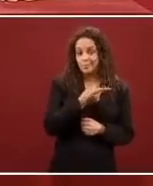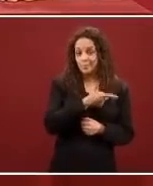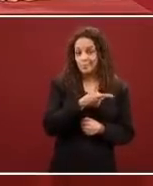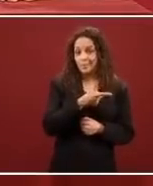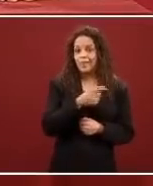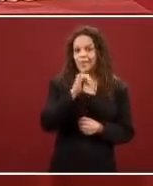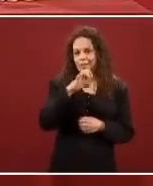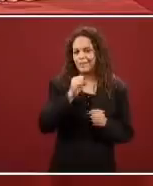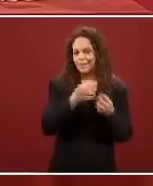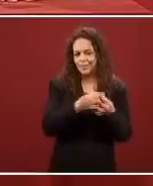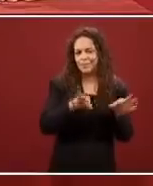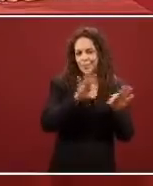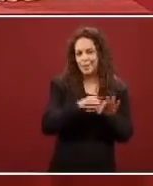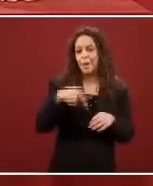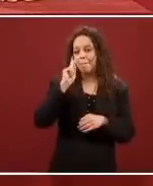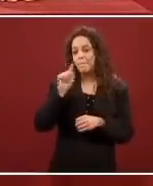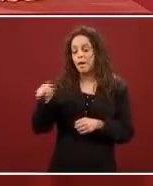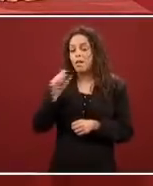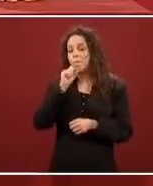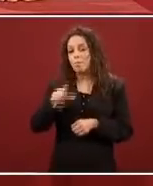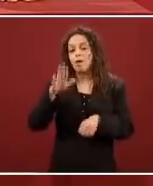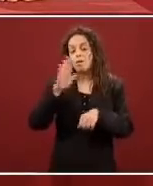hay. Pero